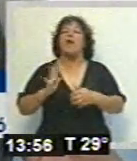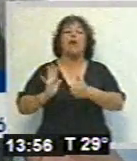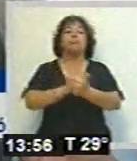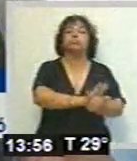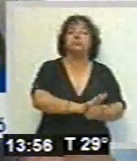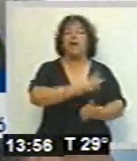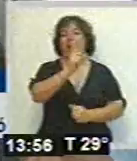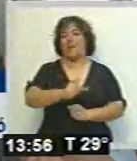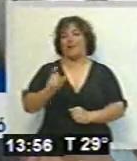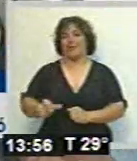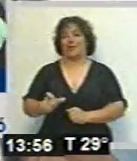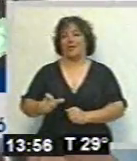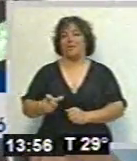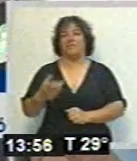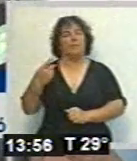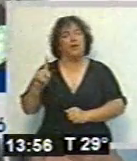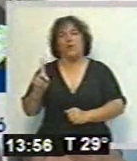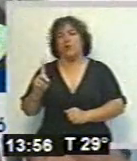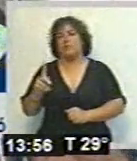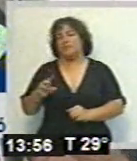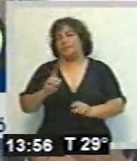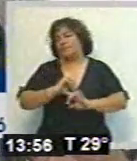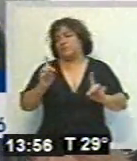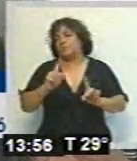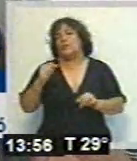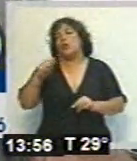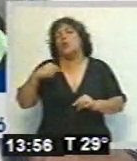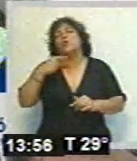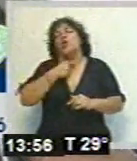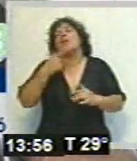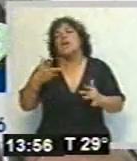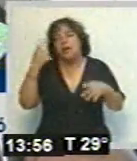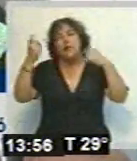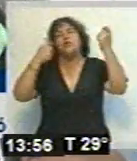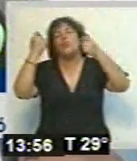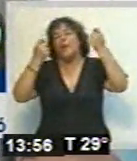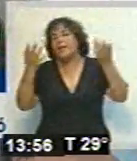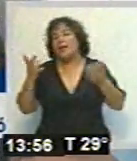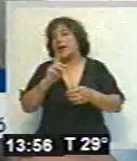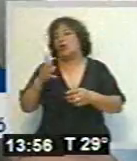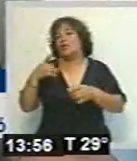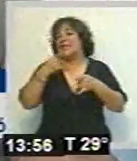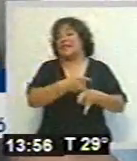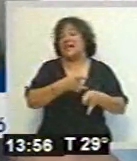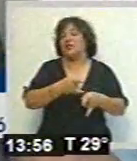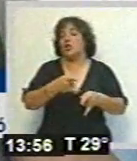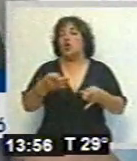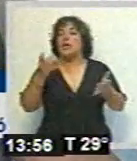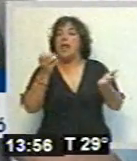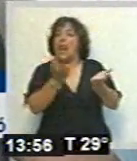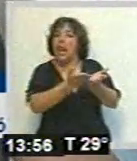personas. Pero uno lo que aspira es que no se traicione la doctrina, no